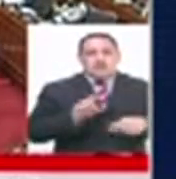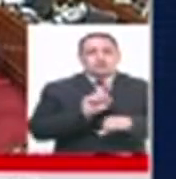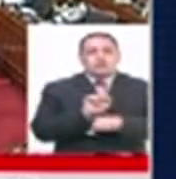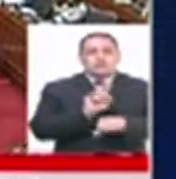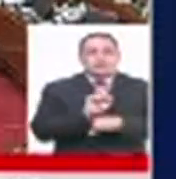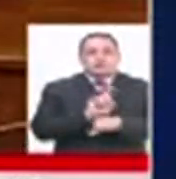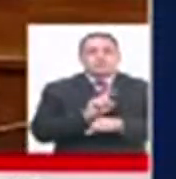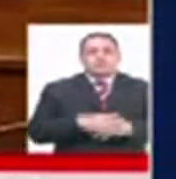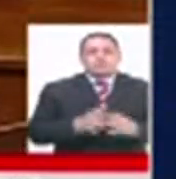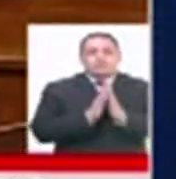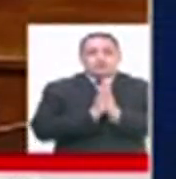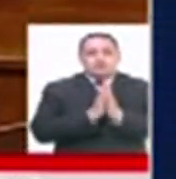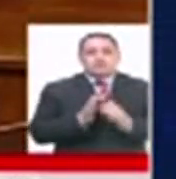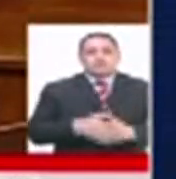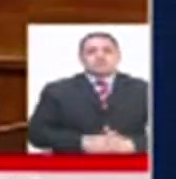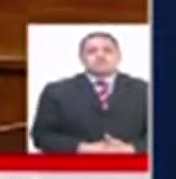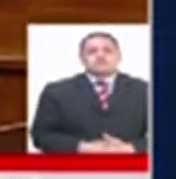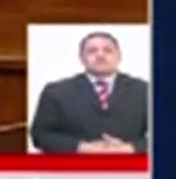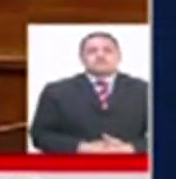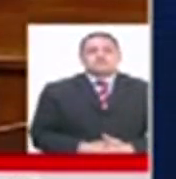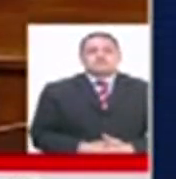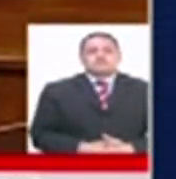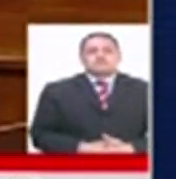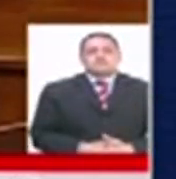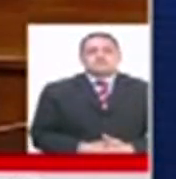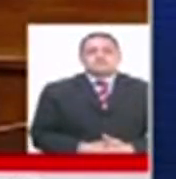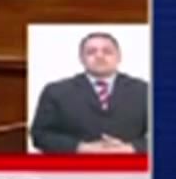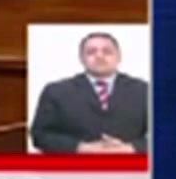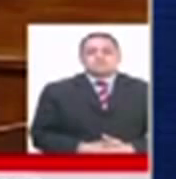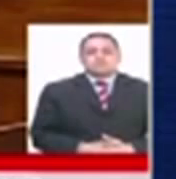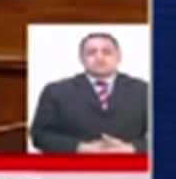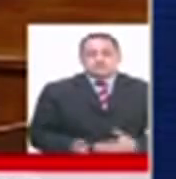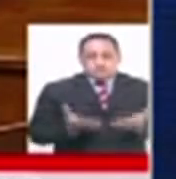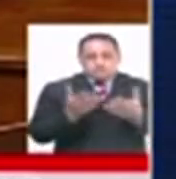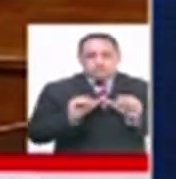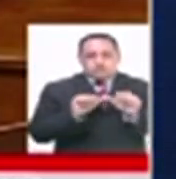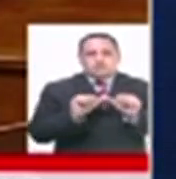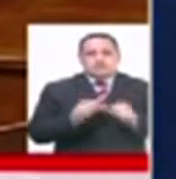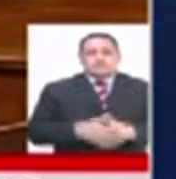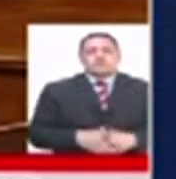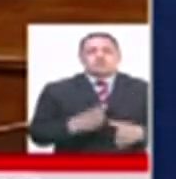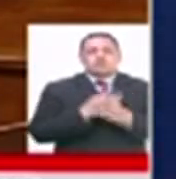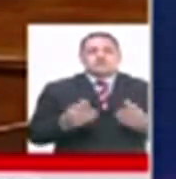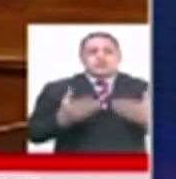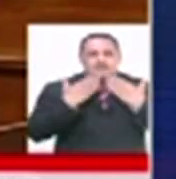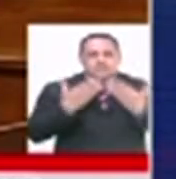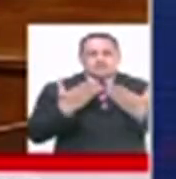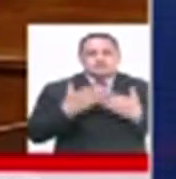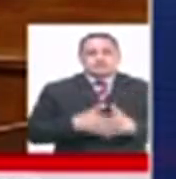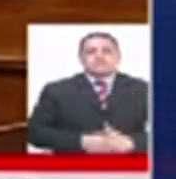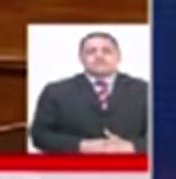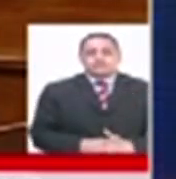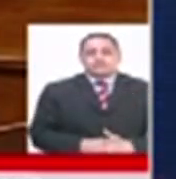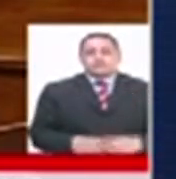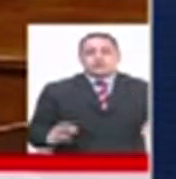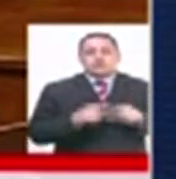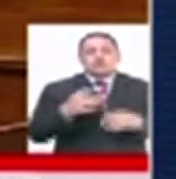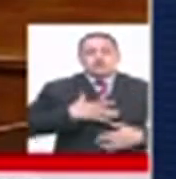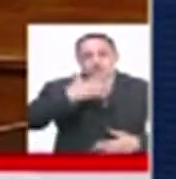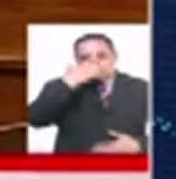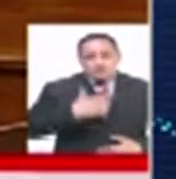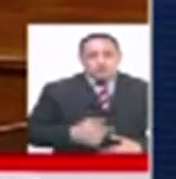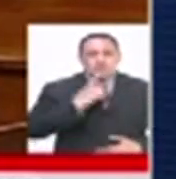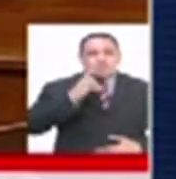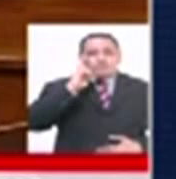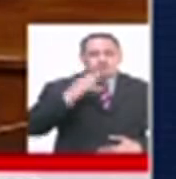homenaje al ejército por la batalla de Ayacucho. Entonces, la agenda aún está apretada y el debate de